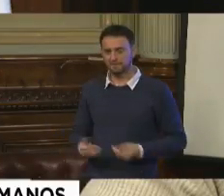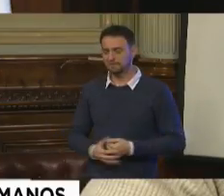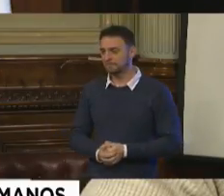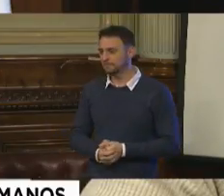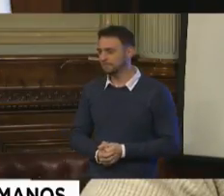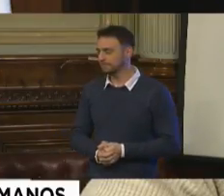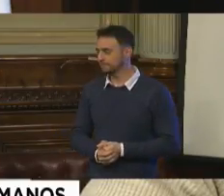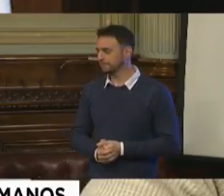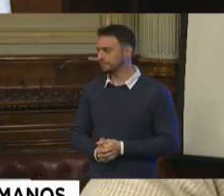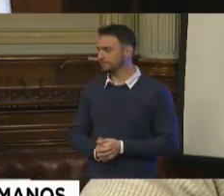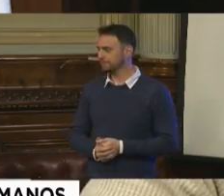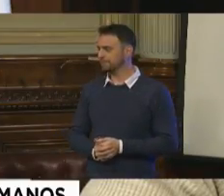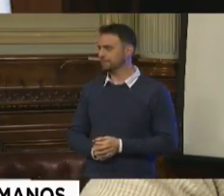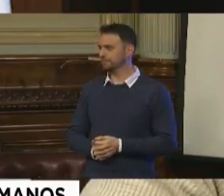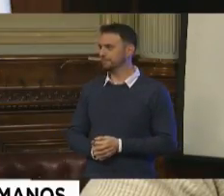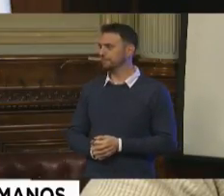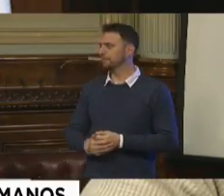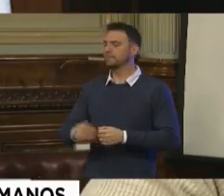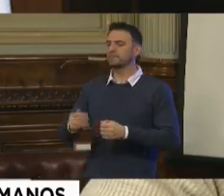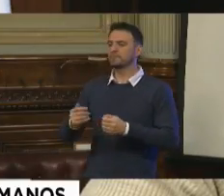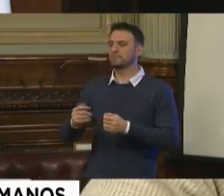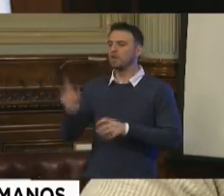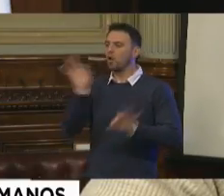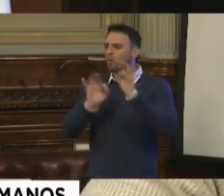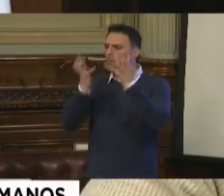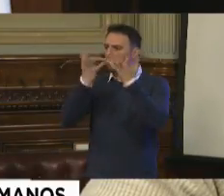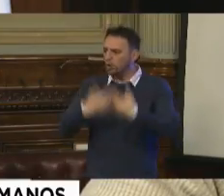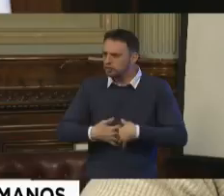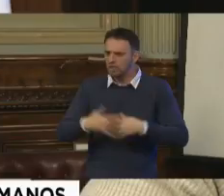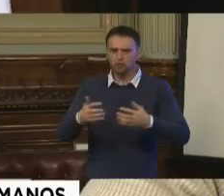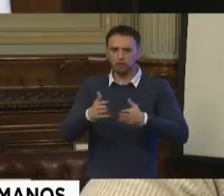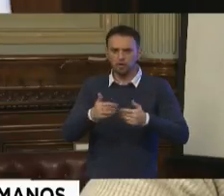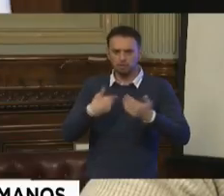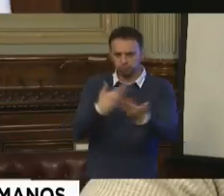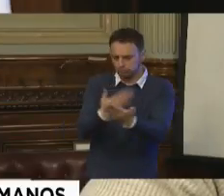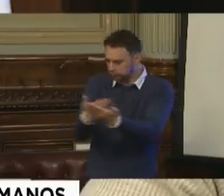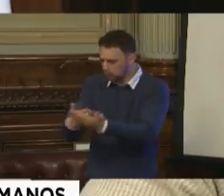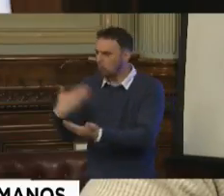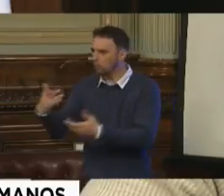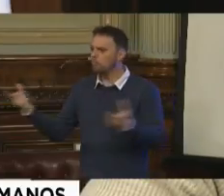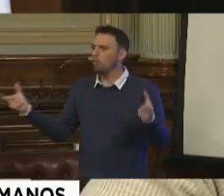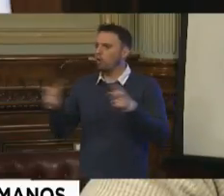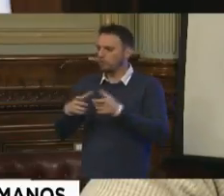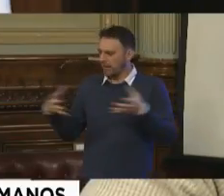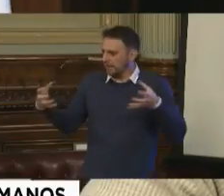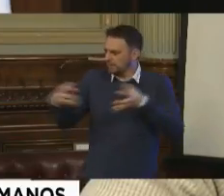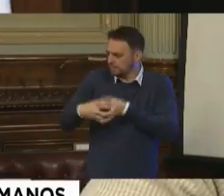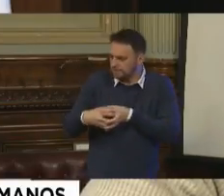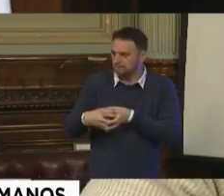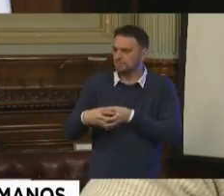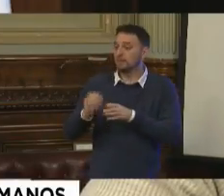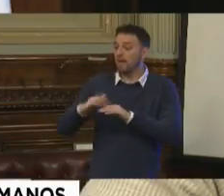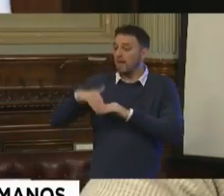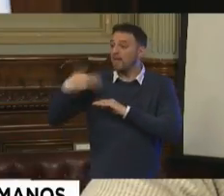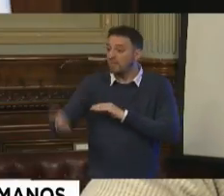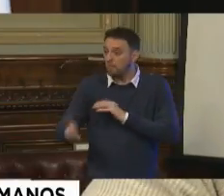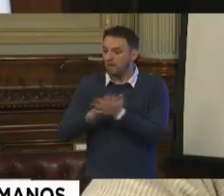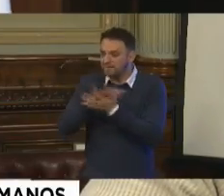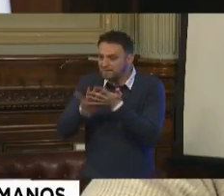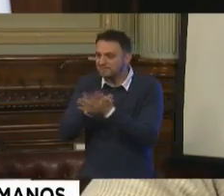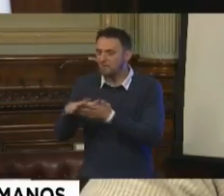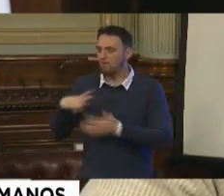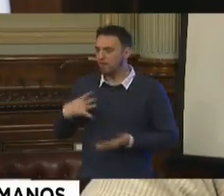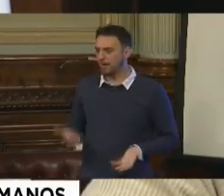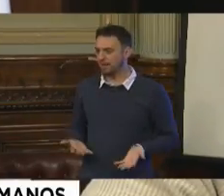generalmente armamos proyectos muy rápidos nos podemos juntar nos podemos reunir pero el paso a la acción